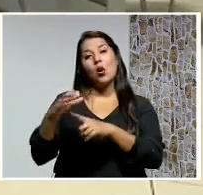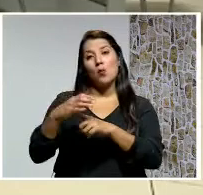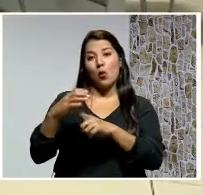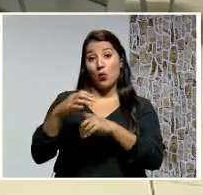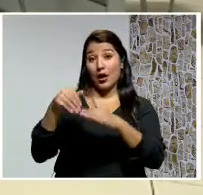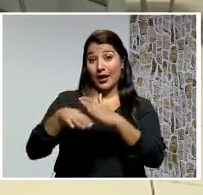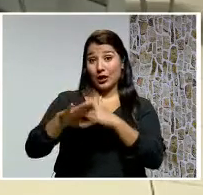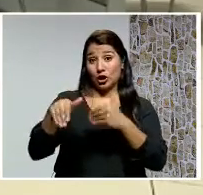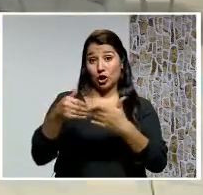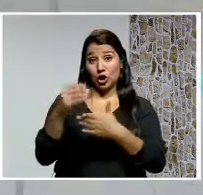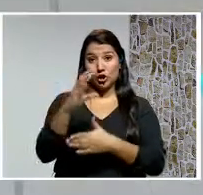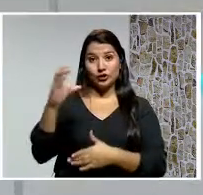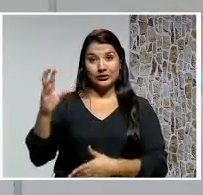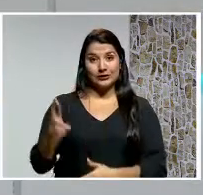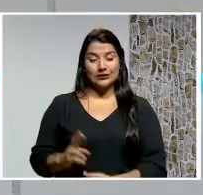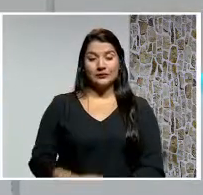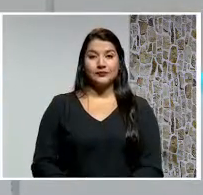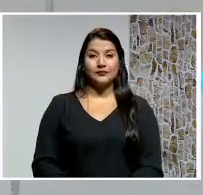en todo el país.